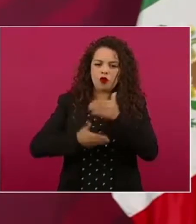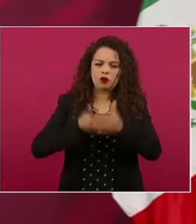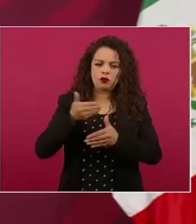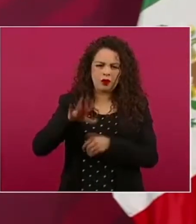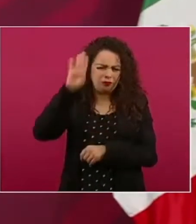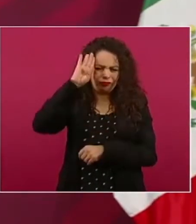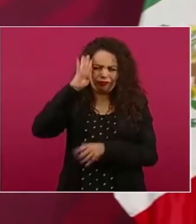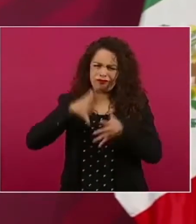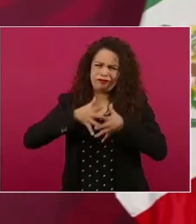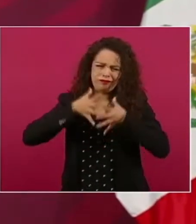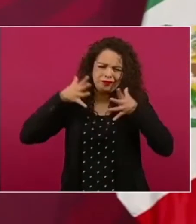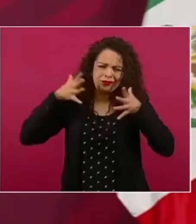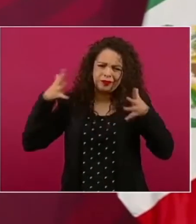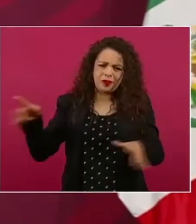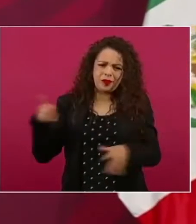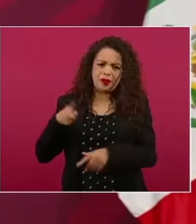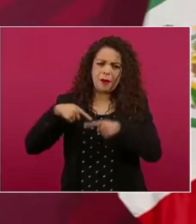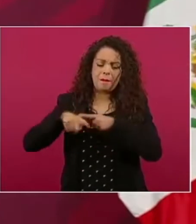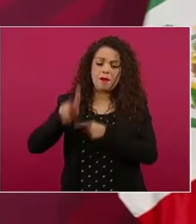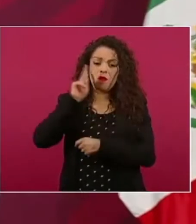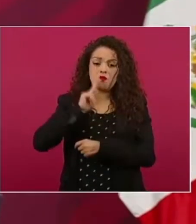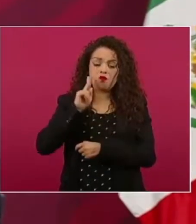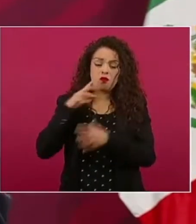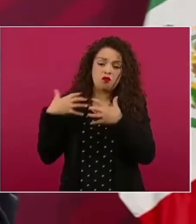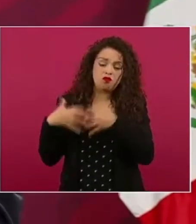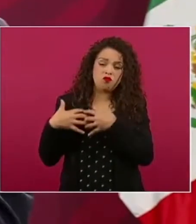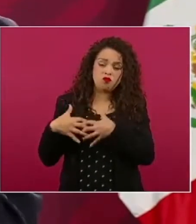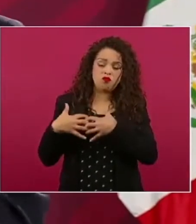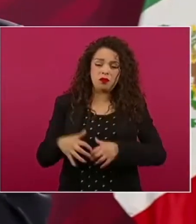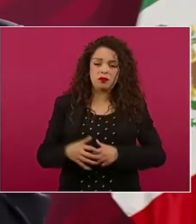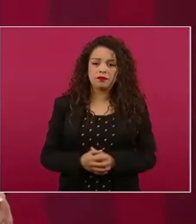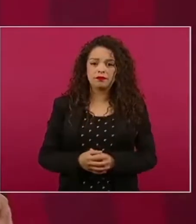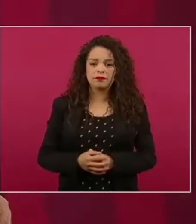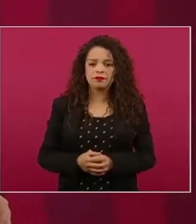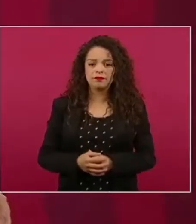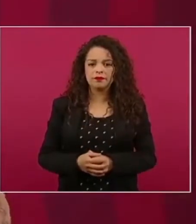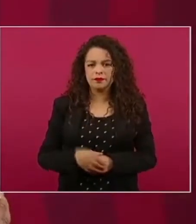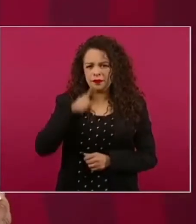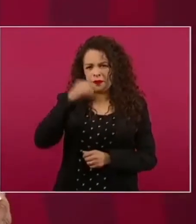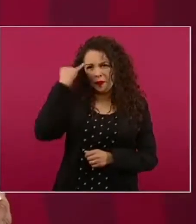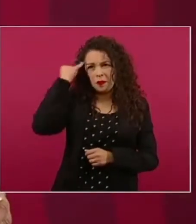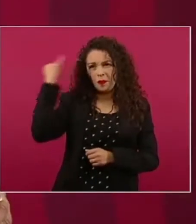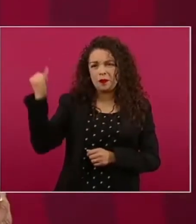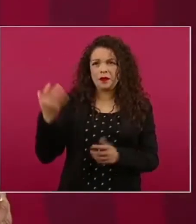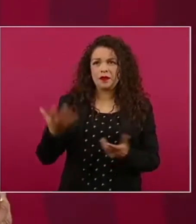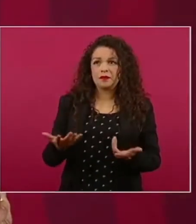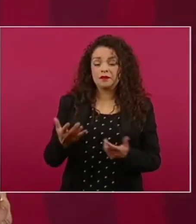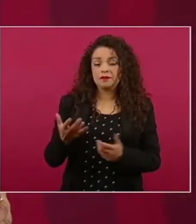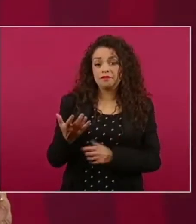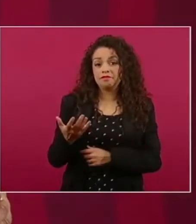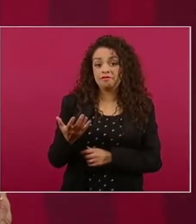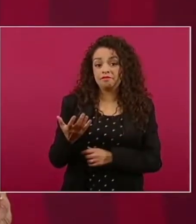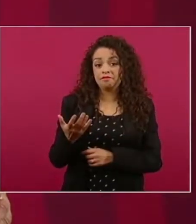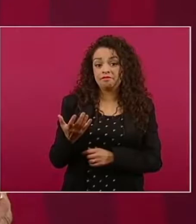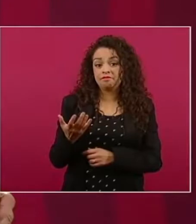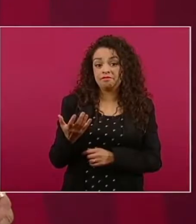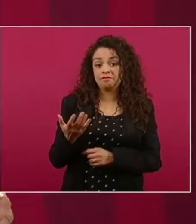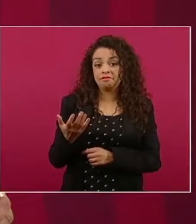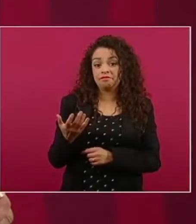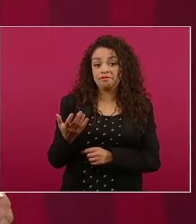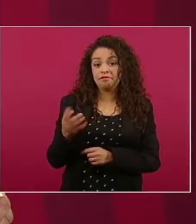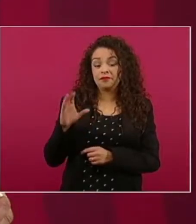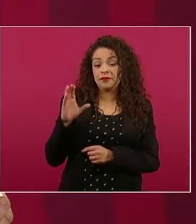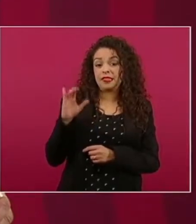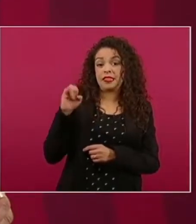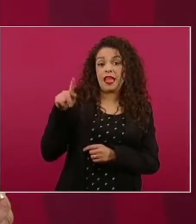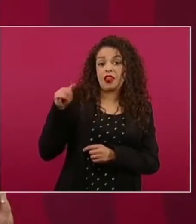monumental, enorme. Estamos hablando de cientos de